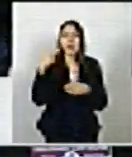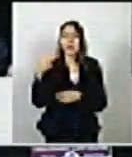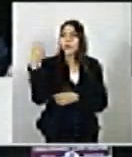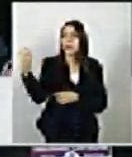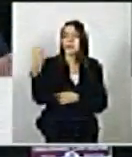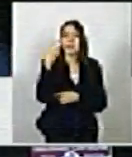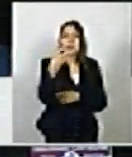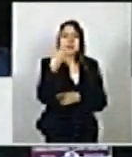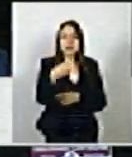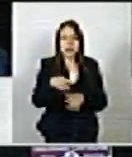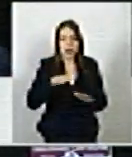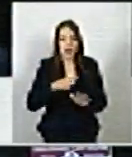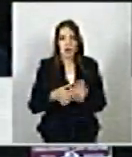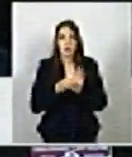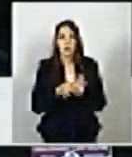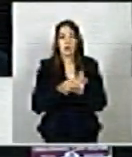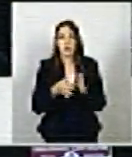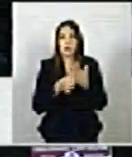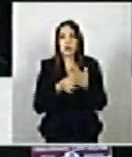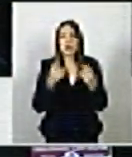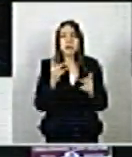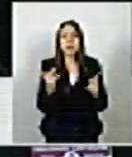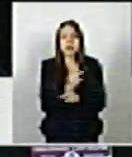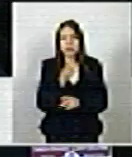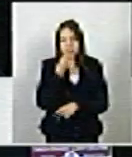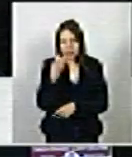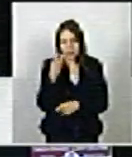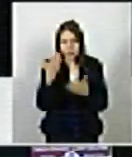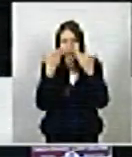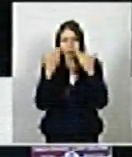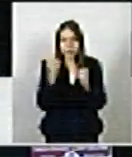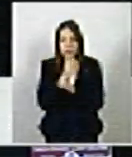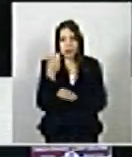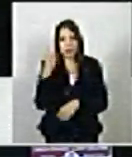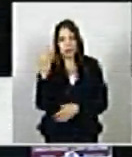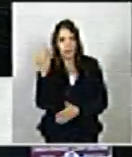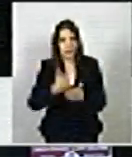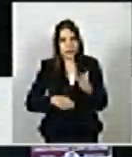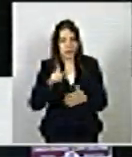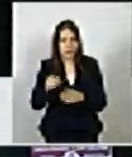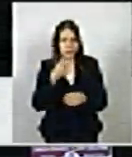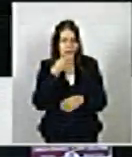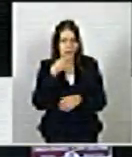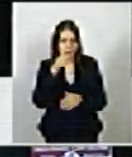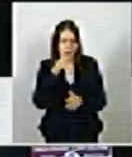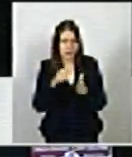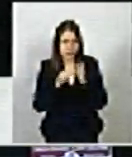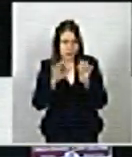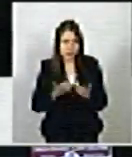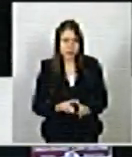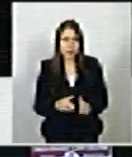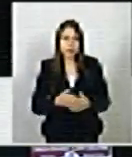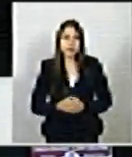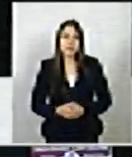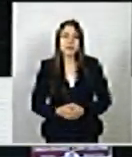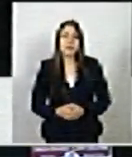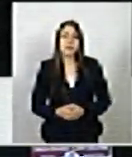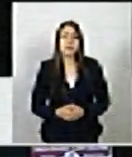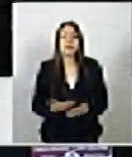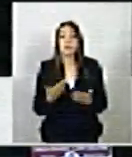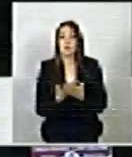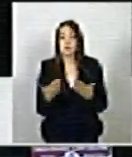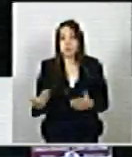ser transparentes es una ley absoluta ahora qué es lo que pienso que debe hacer